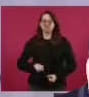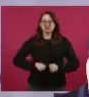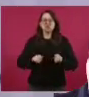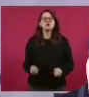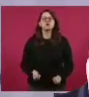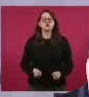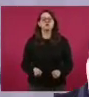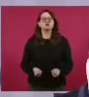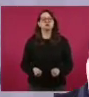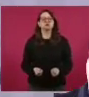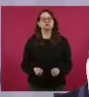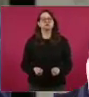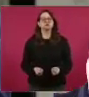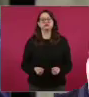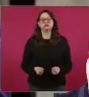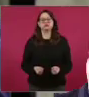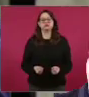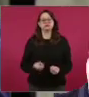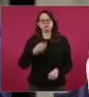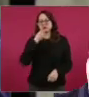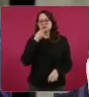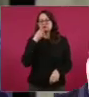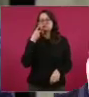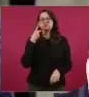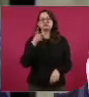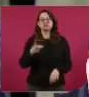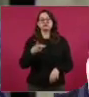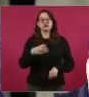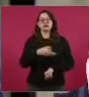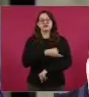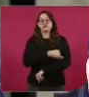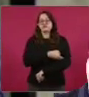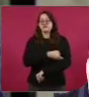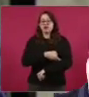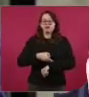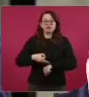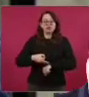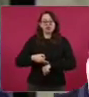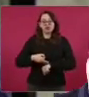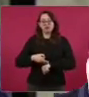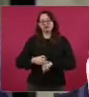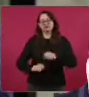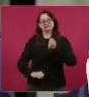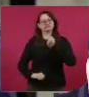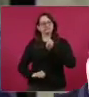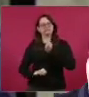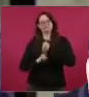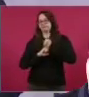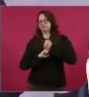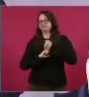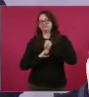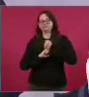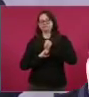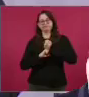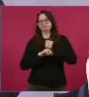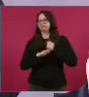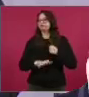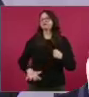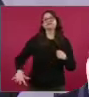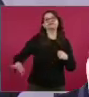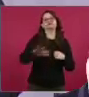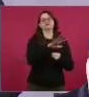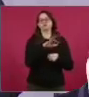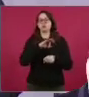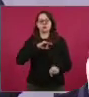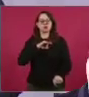seguro de que la familia es la principal institución de seguridad